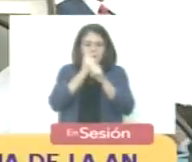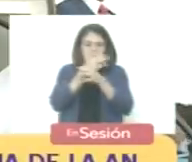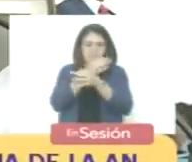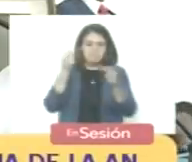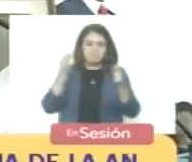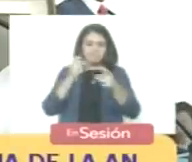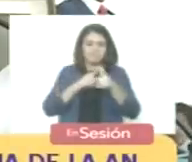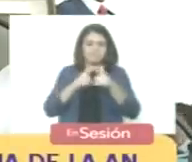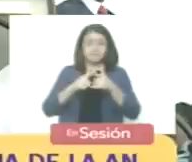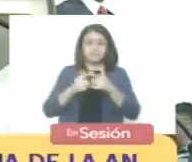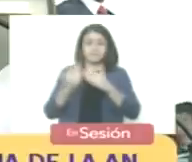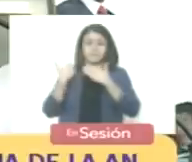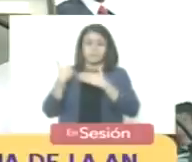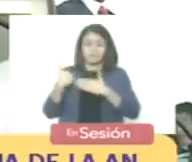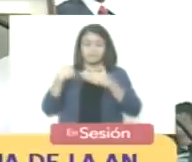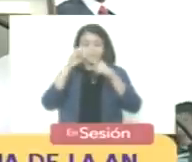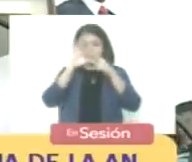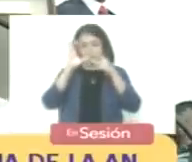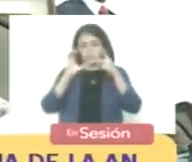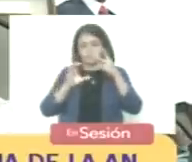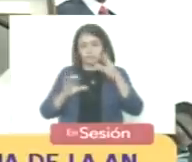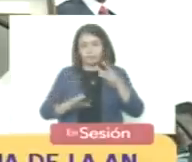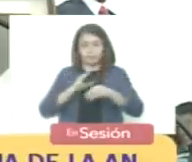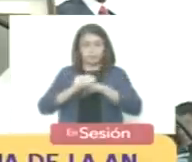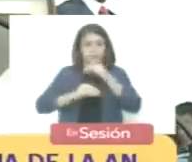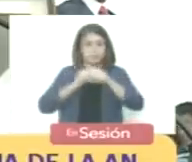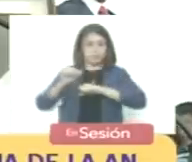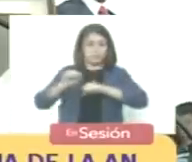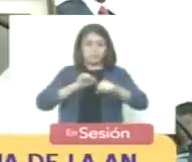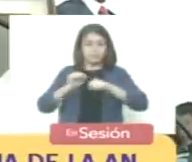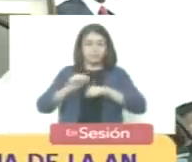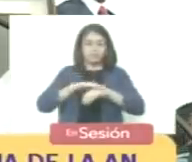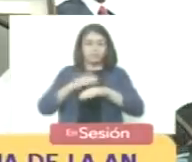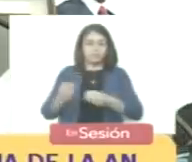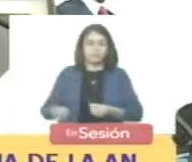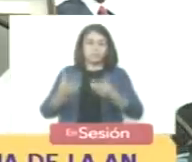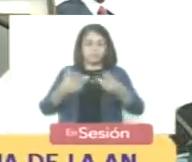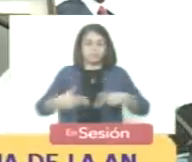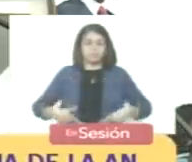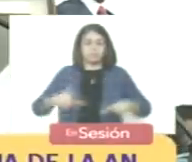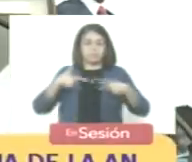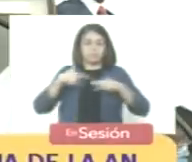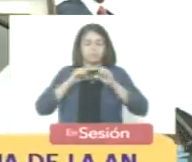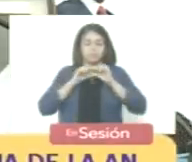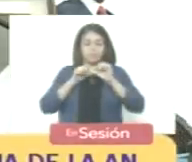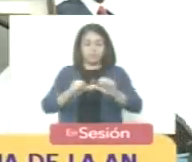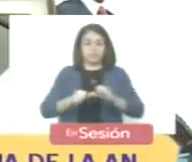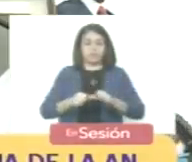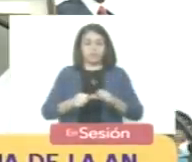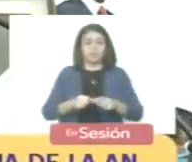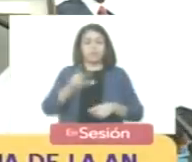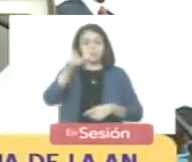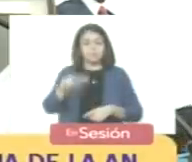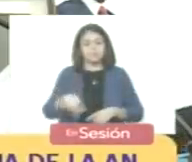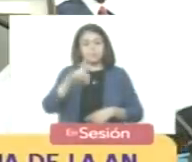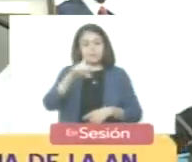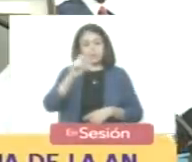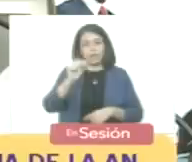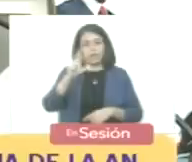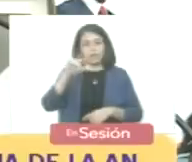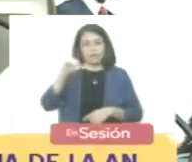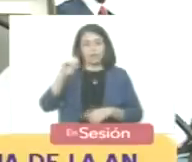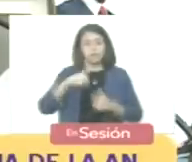eficacia, atributos que caracterizaron el accionar que en vida mantuvo el compatriota Darío